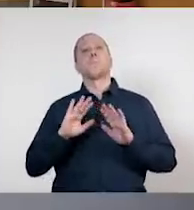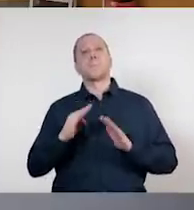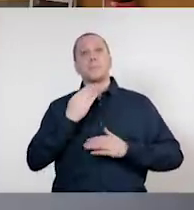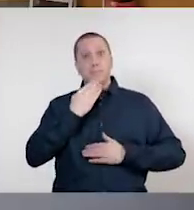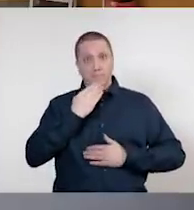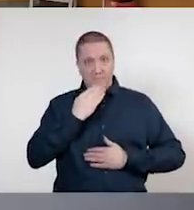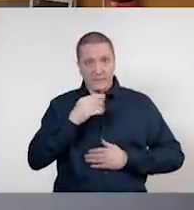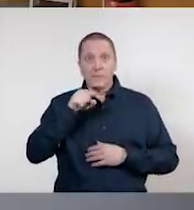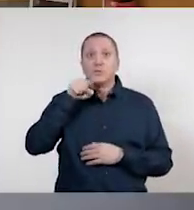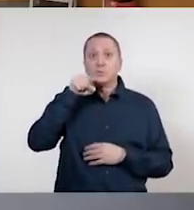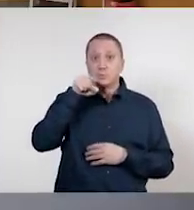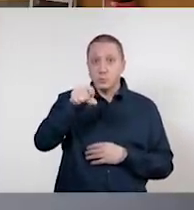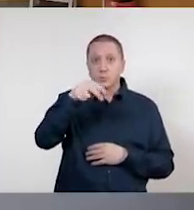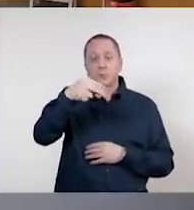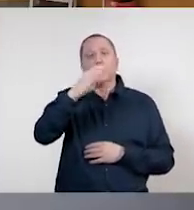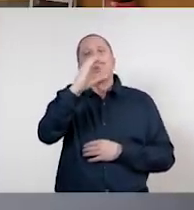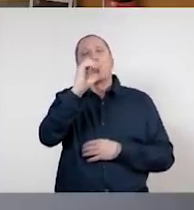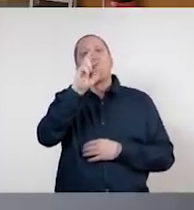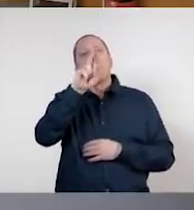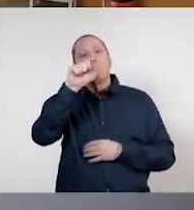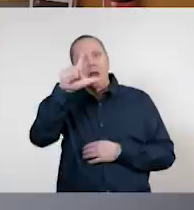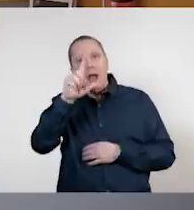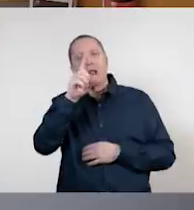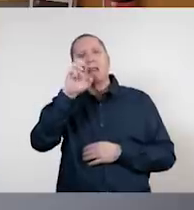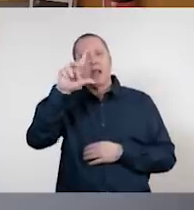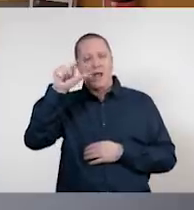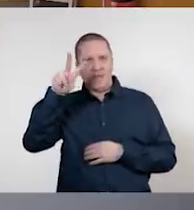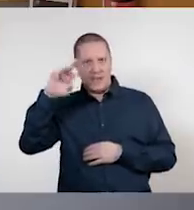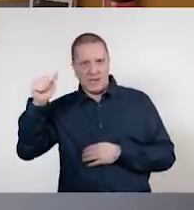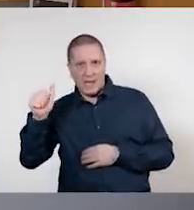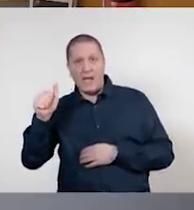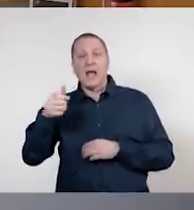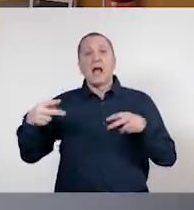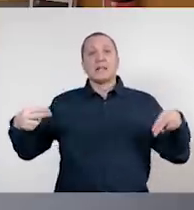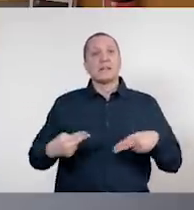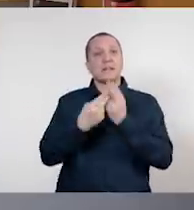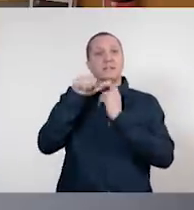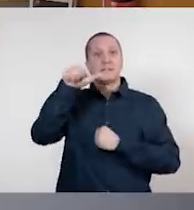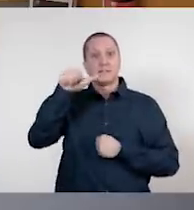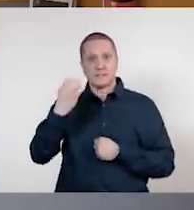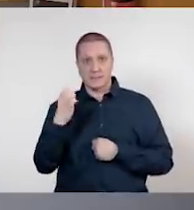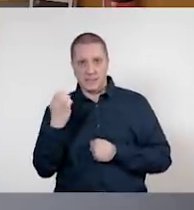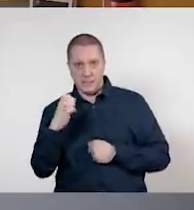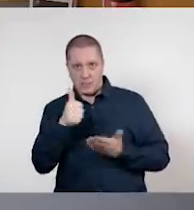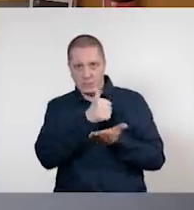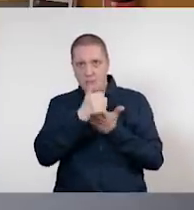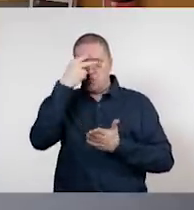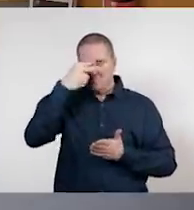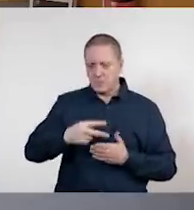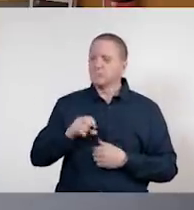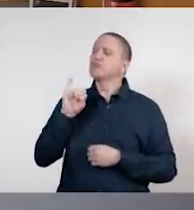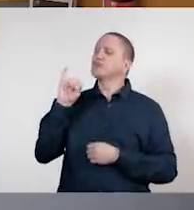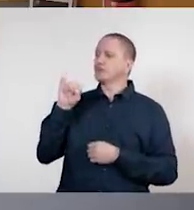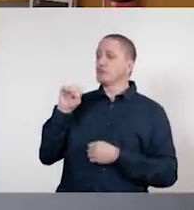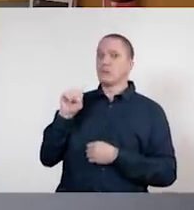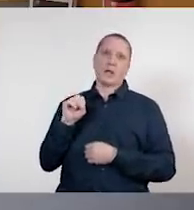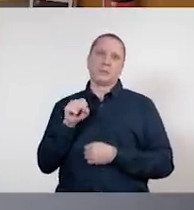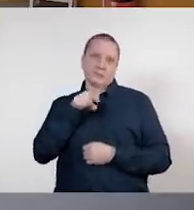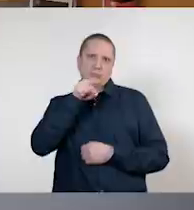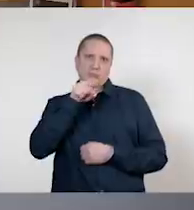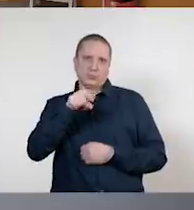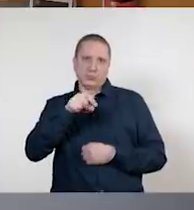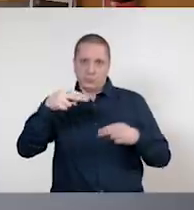bien. Entonces, tú eres Coral de la Vega, que naciste el 16 de enero en la Ciudad de México. Sí. Y, por tanto,